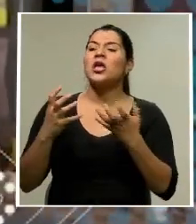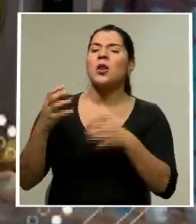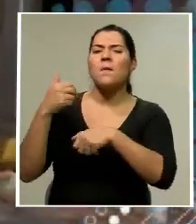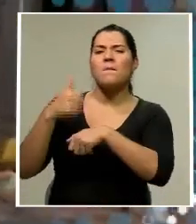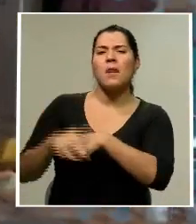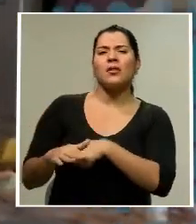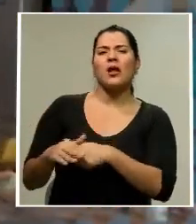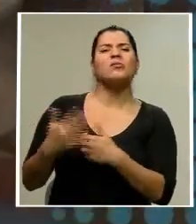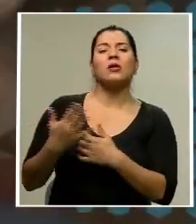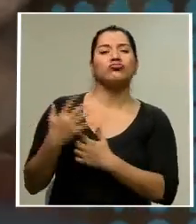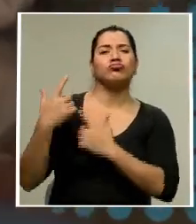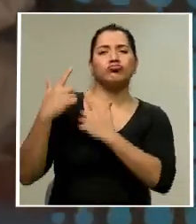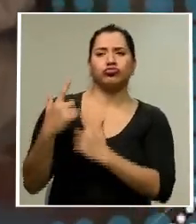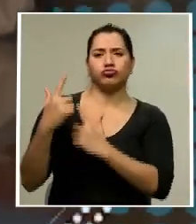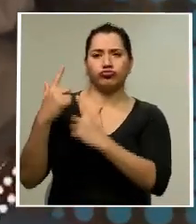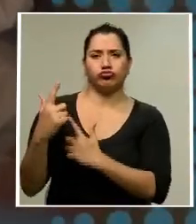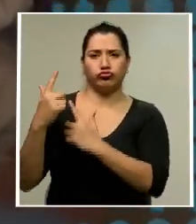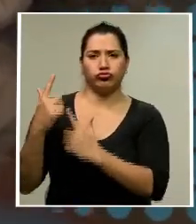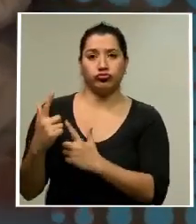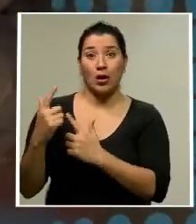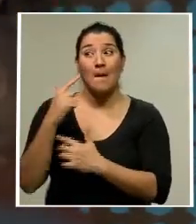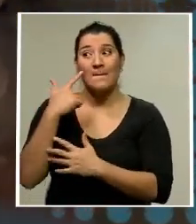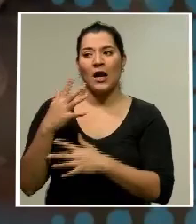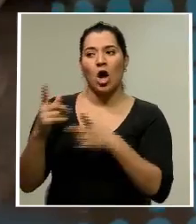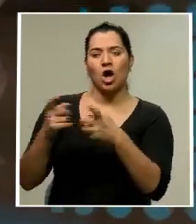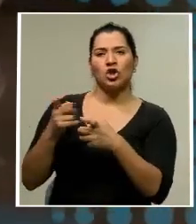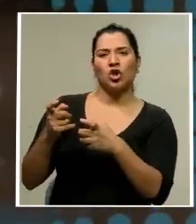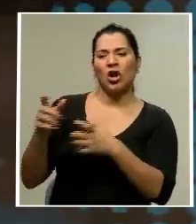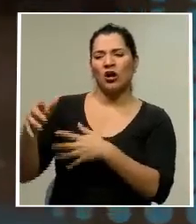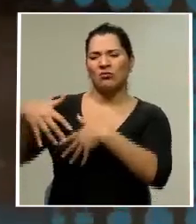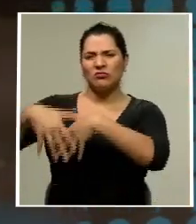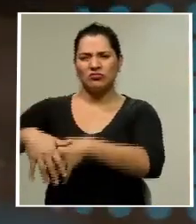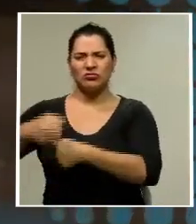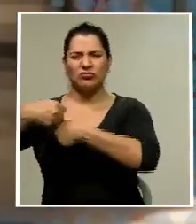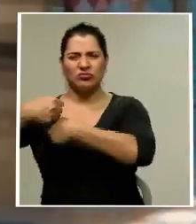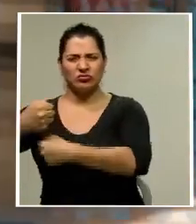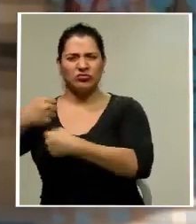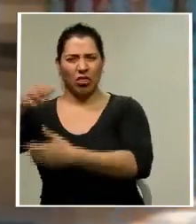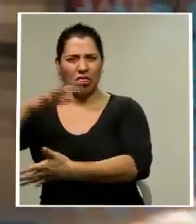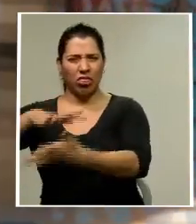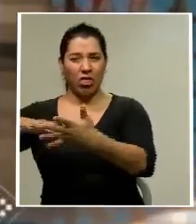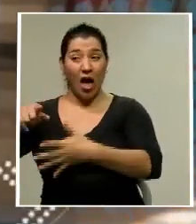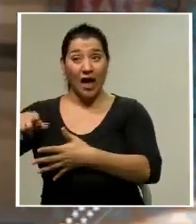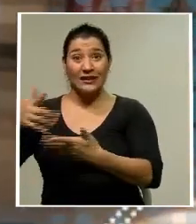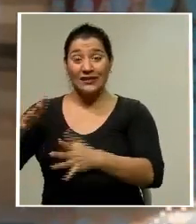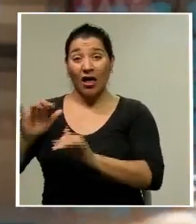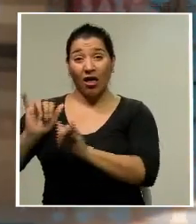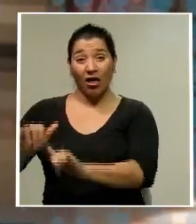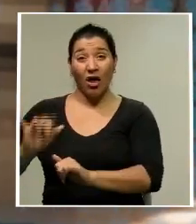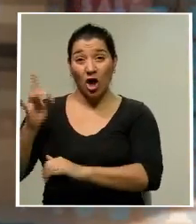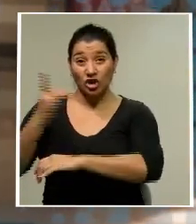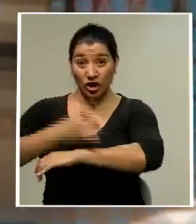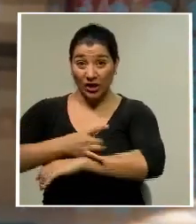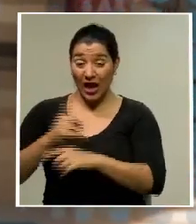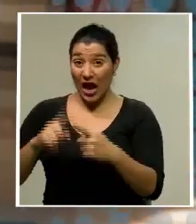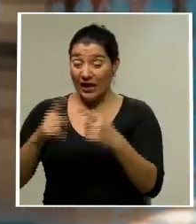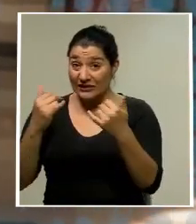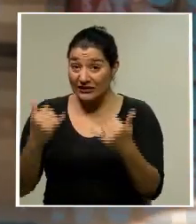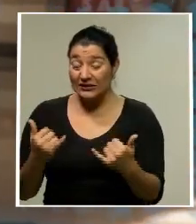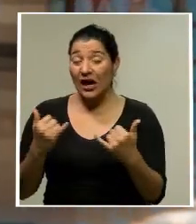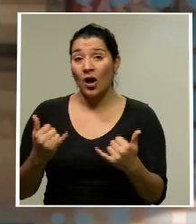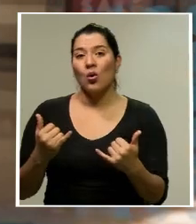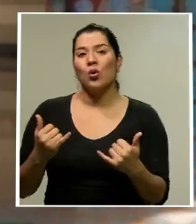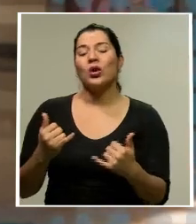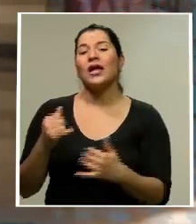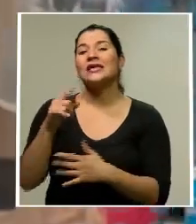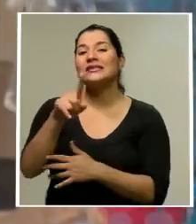despliegue militar para controlar el estallido social que inició hace ya 8 días y que deja como saldo hasta el momento